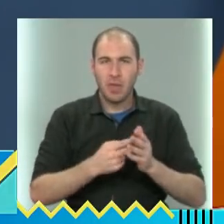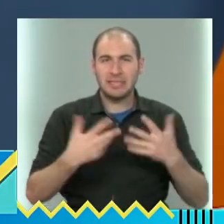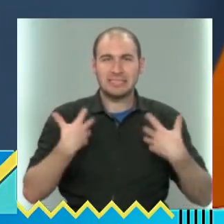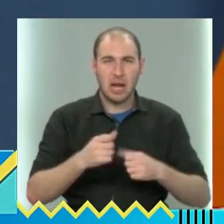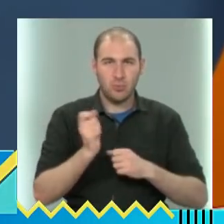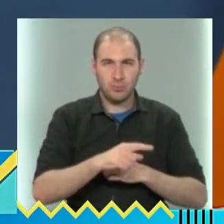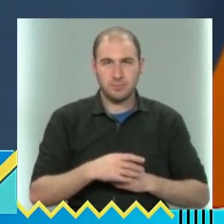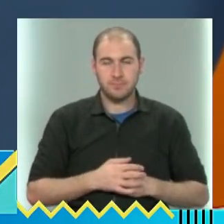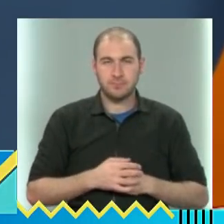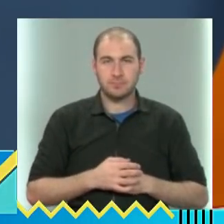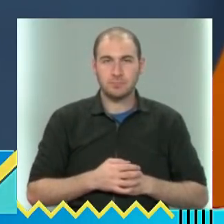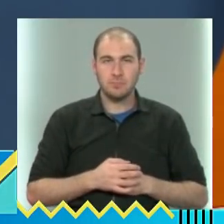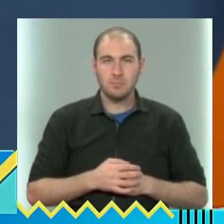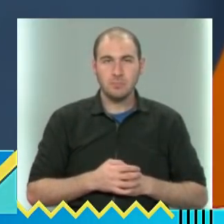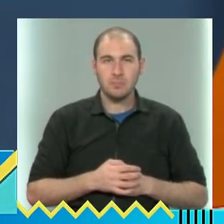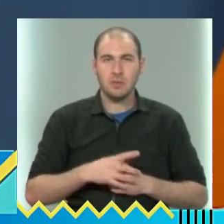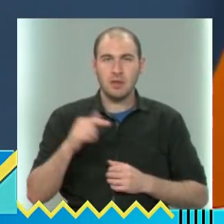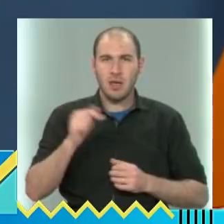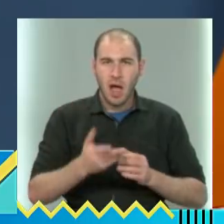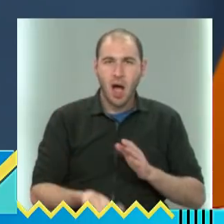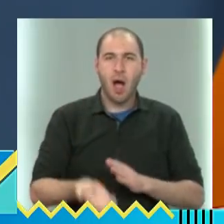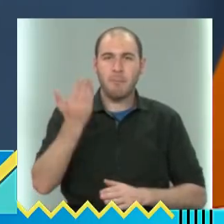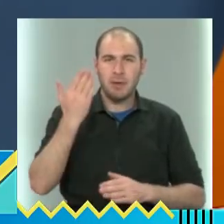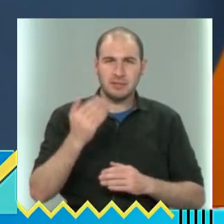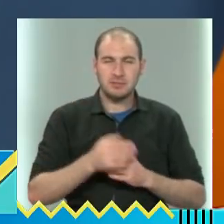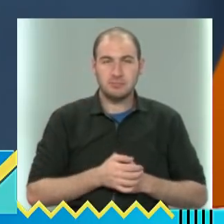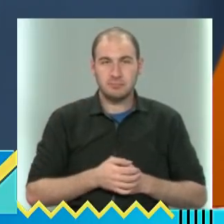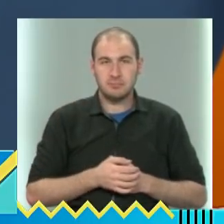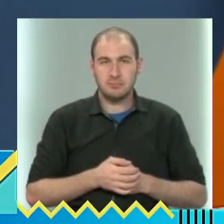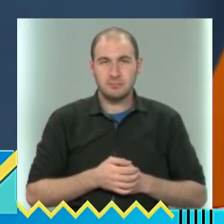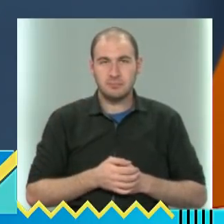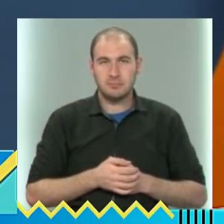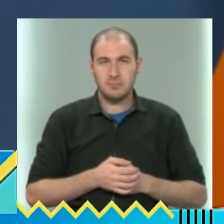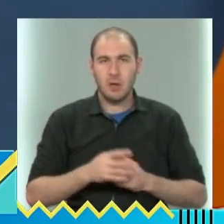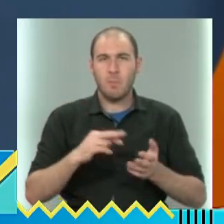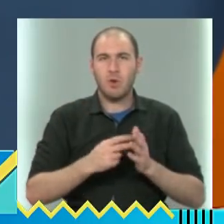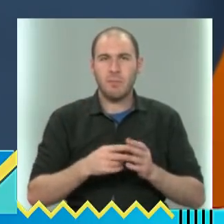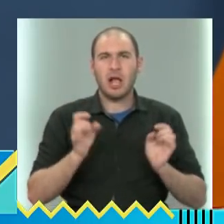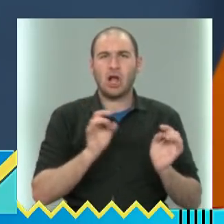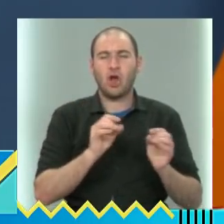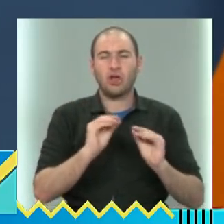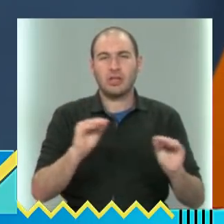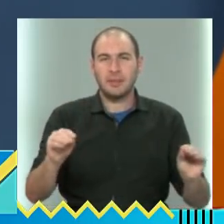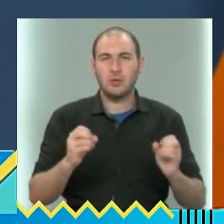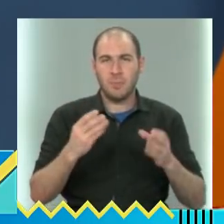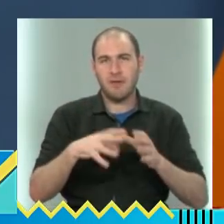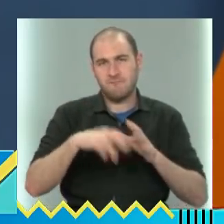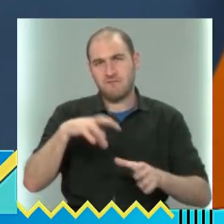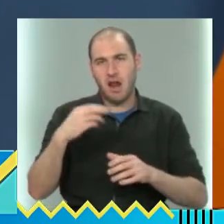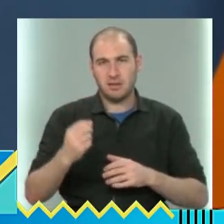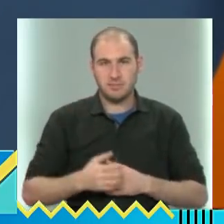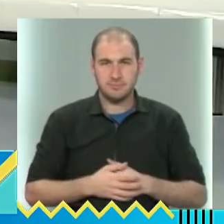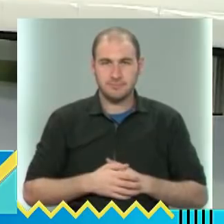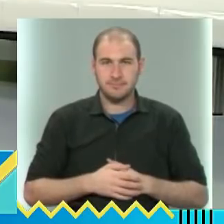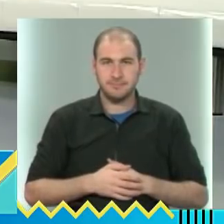salud del mayor incremento de los diferentes problemas de contaminación debidos a la práctica del fracking,